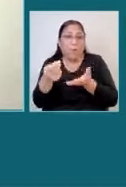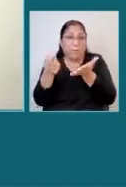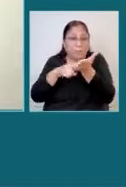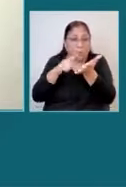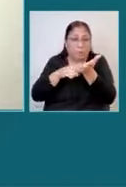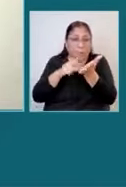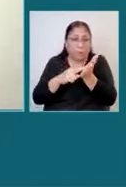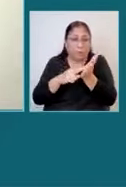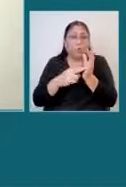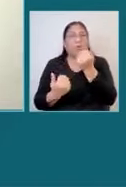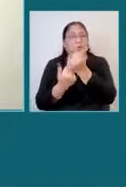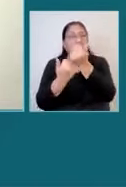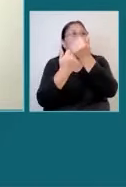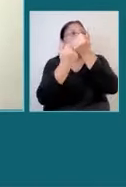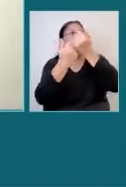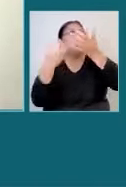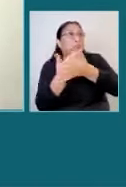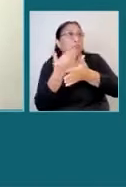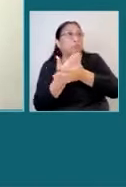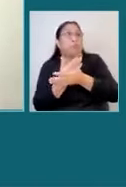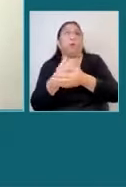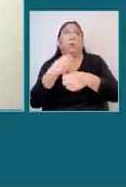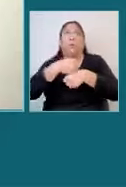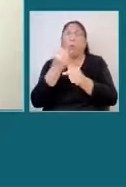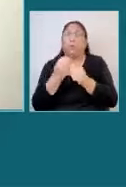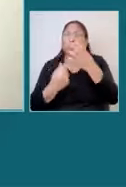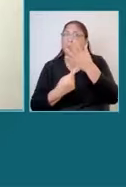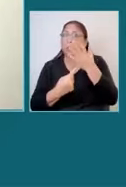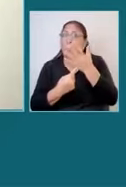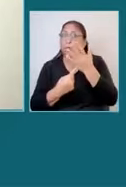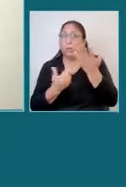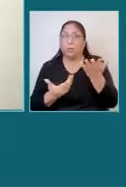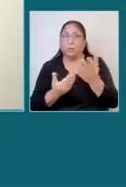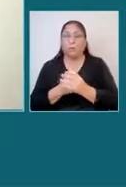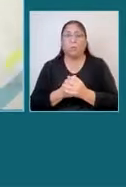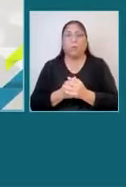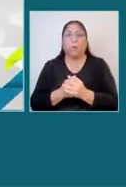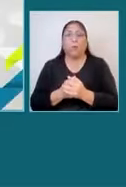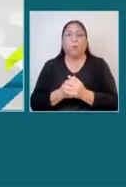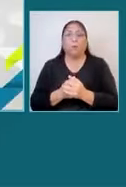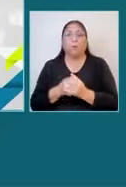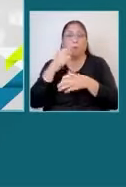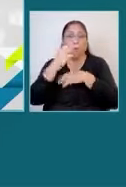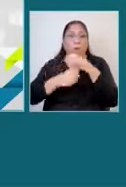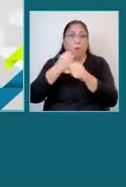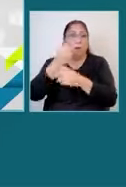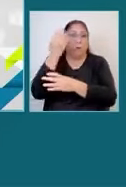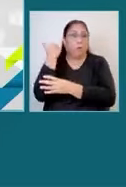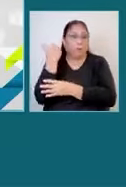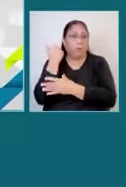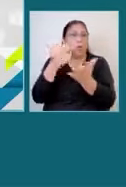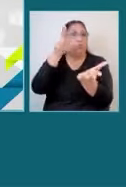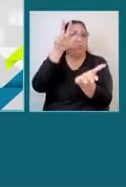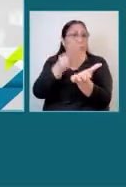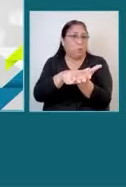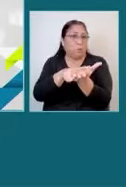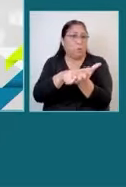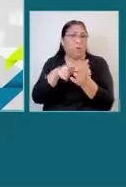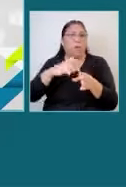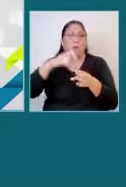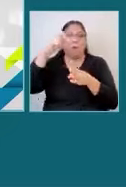los emprendimientos tecnológicos? Perfecto. El año pasado se ha aprobado el Programa